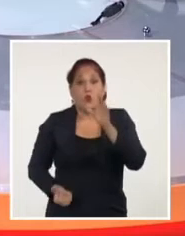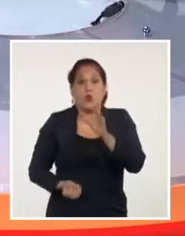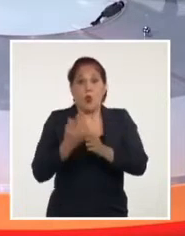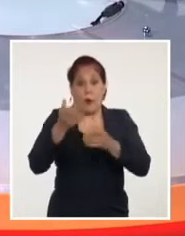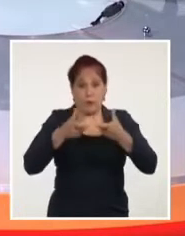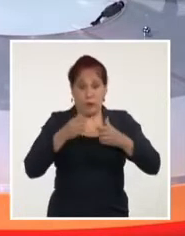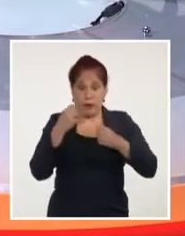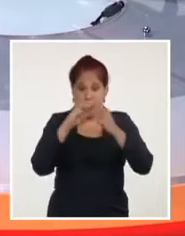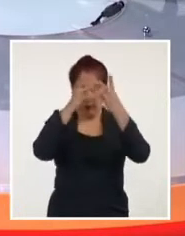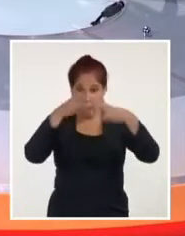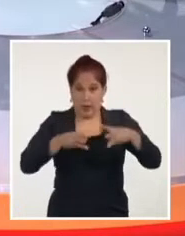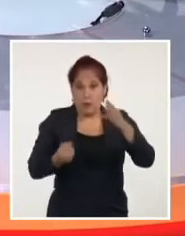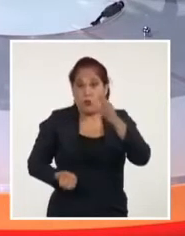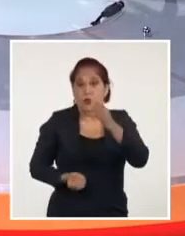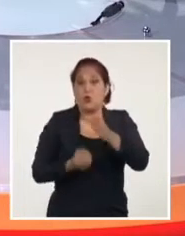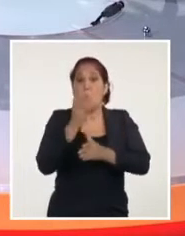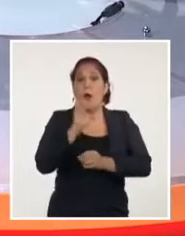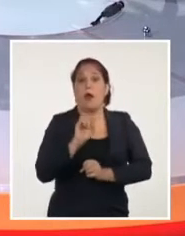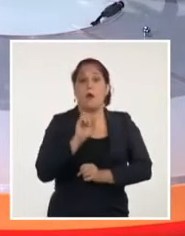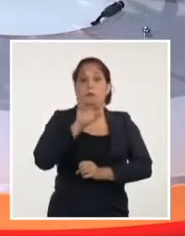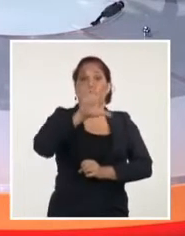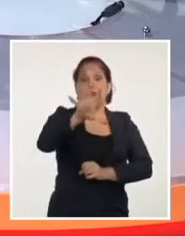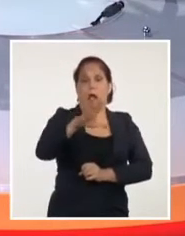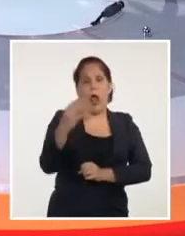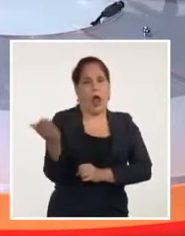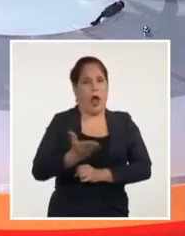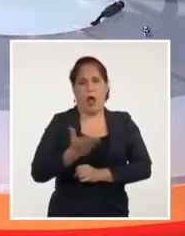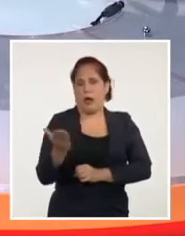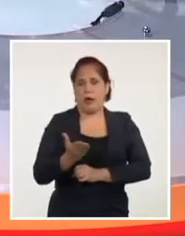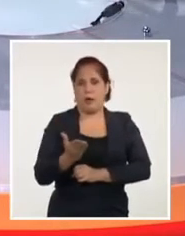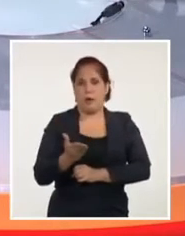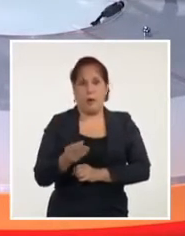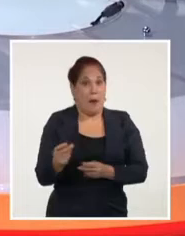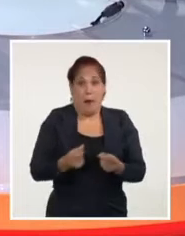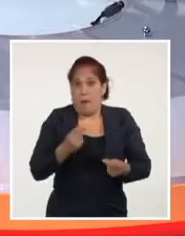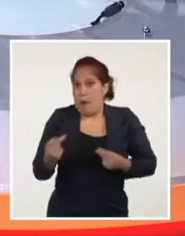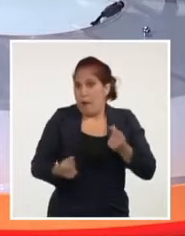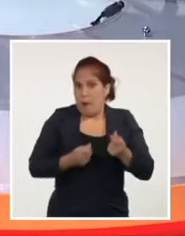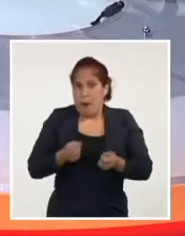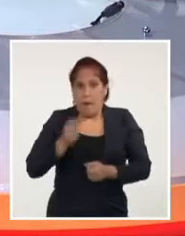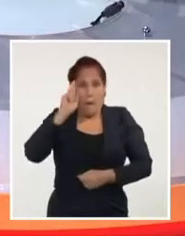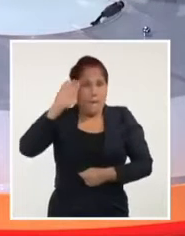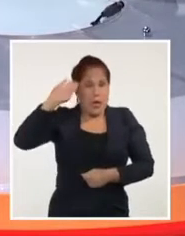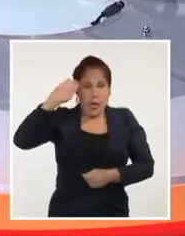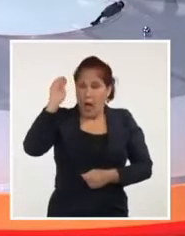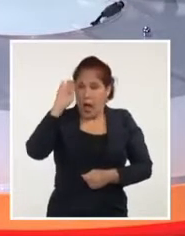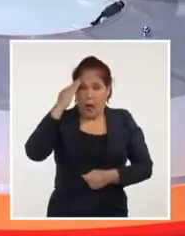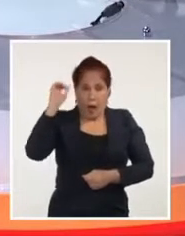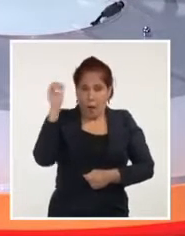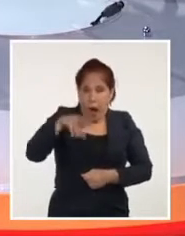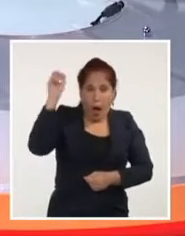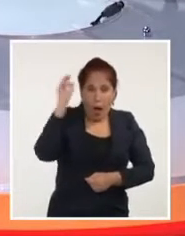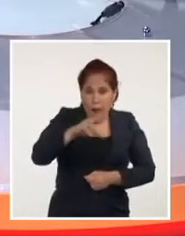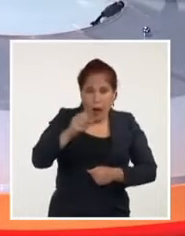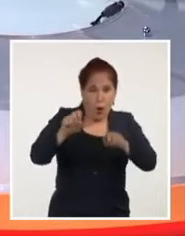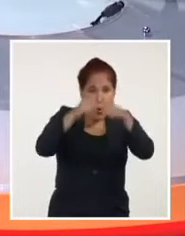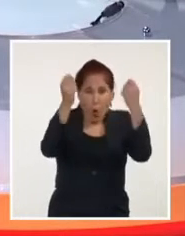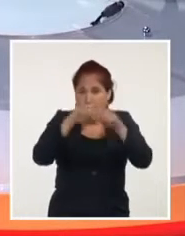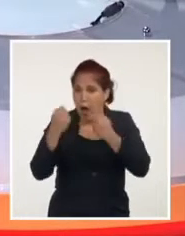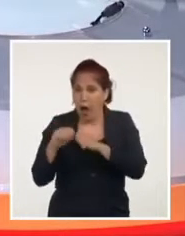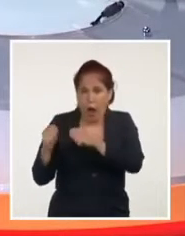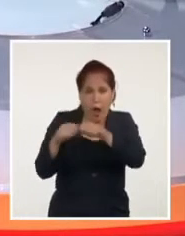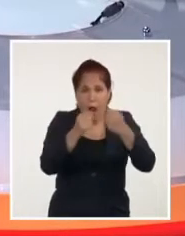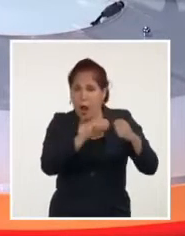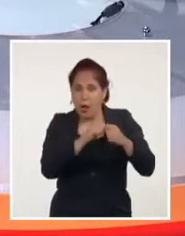esos propósitos pues a las redes sociales. Es decir, calentar para que la gente salga, destroce, haga lo que quiera. Nosotros estamos desde